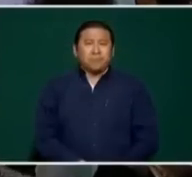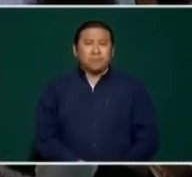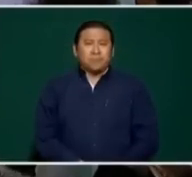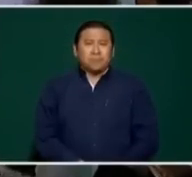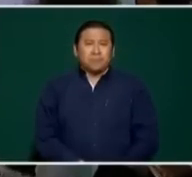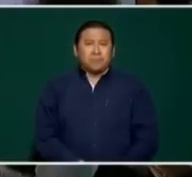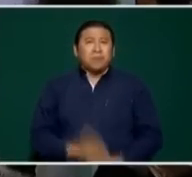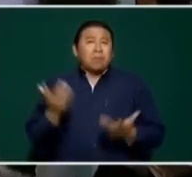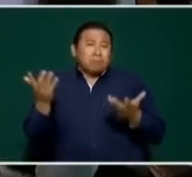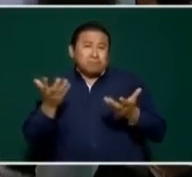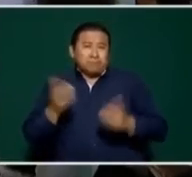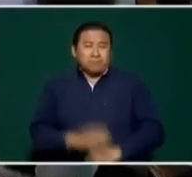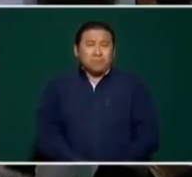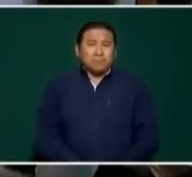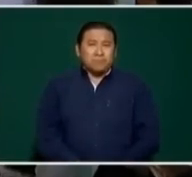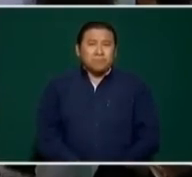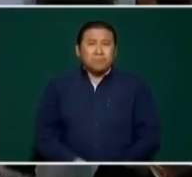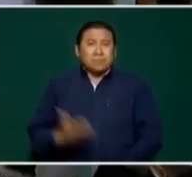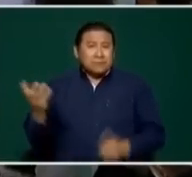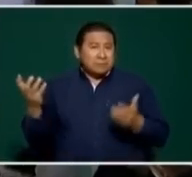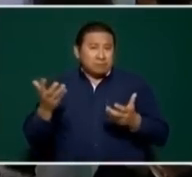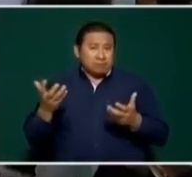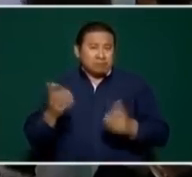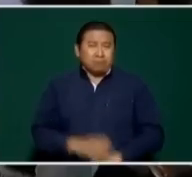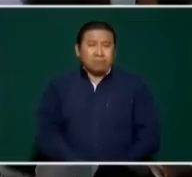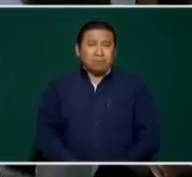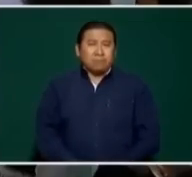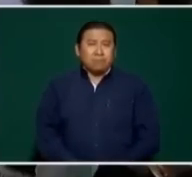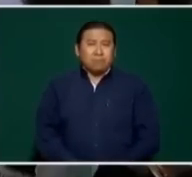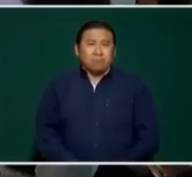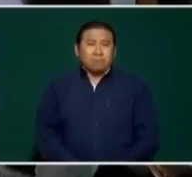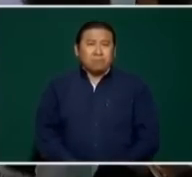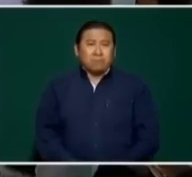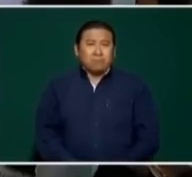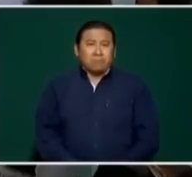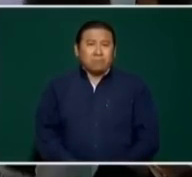la acción que se está llevando a cabo para